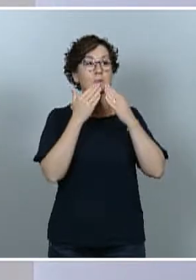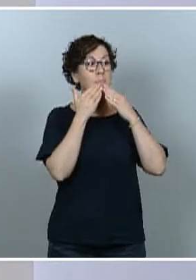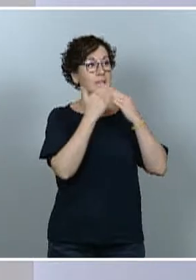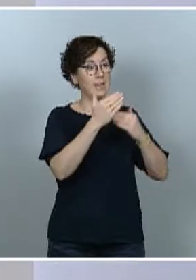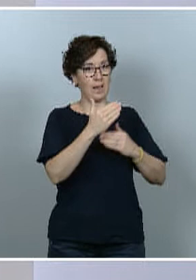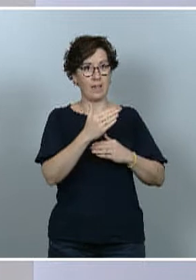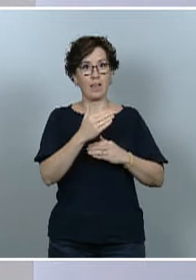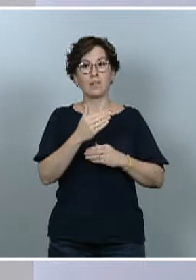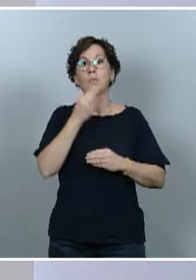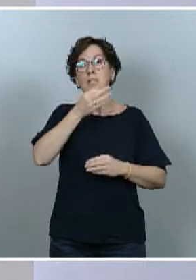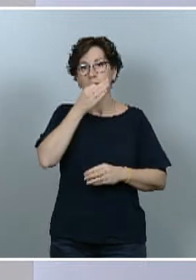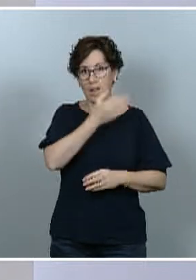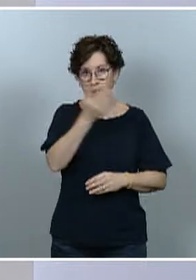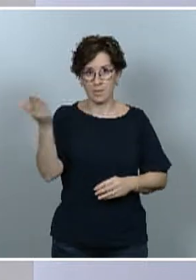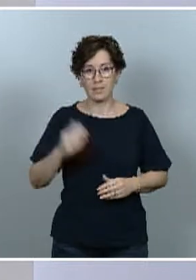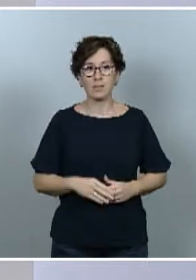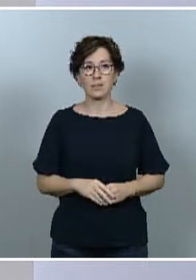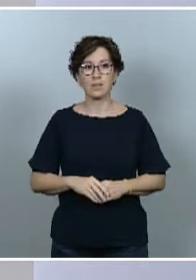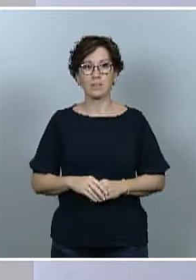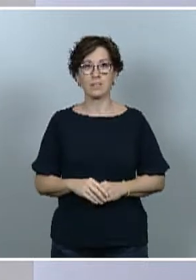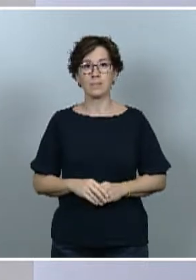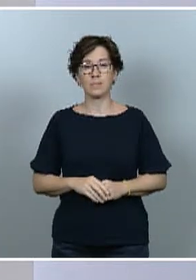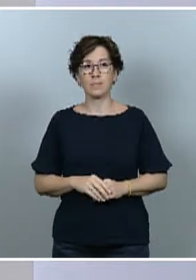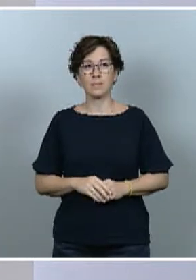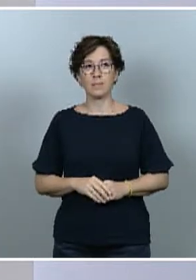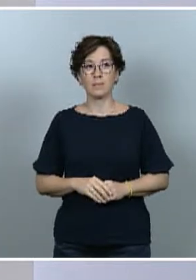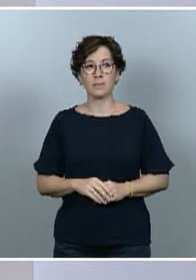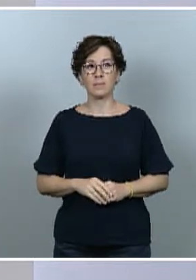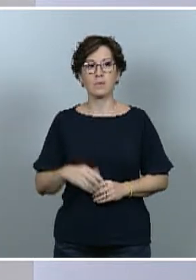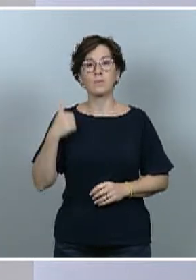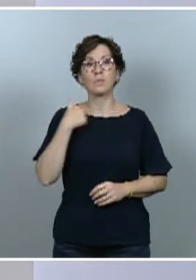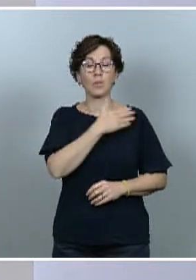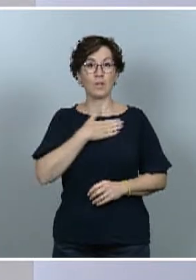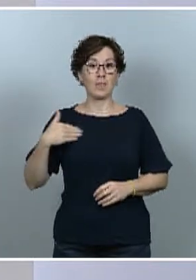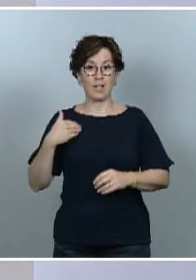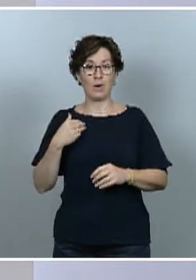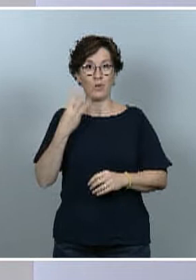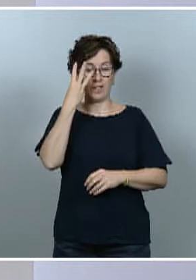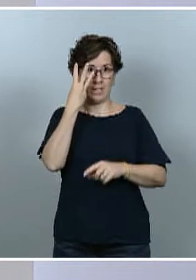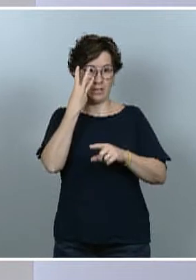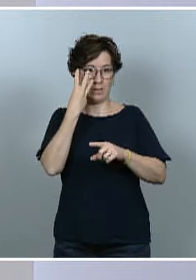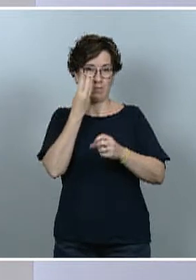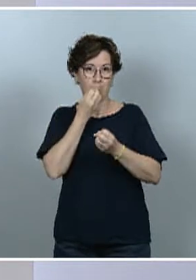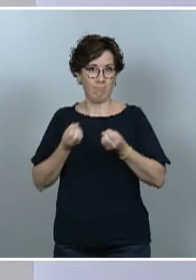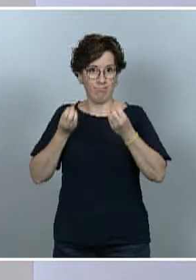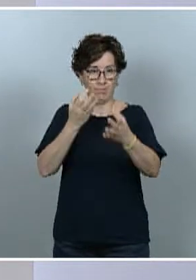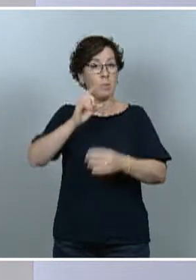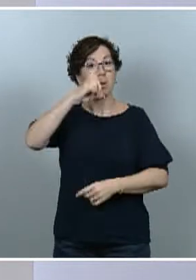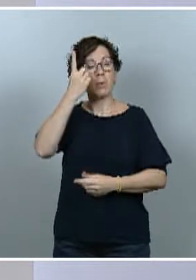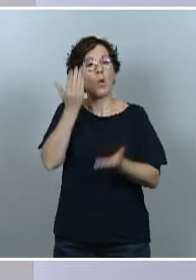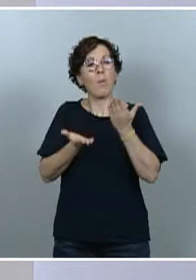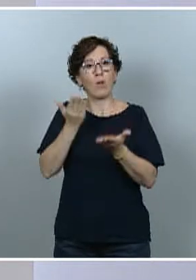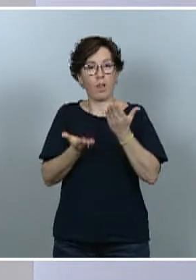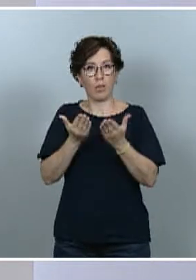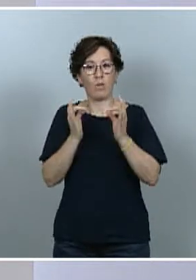todos ustedes y quería compartir con todos ustedes tres cuestiones. En primer lugar, una breve valoración de los datos que dimos a conocer ayer